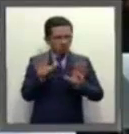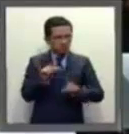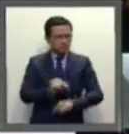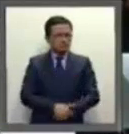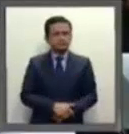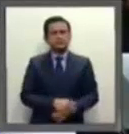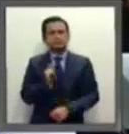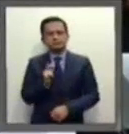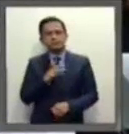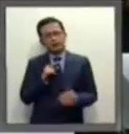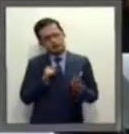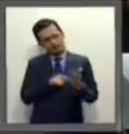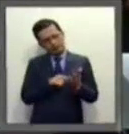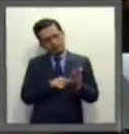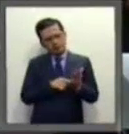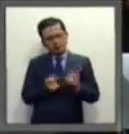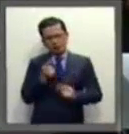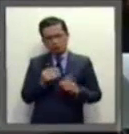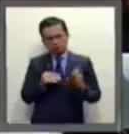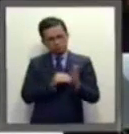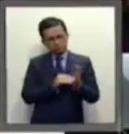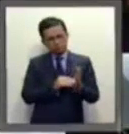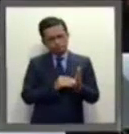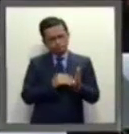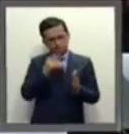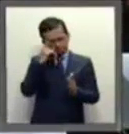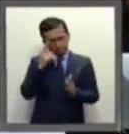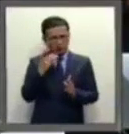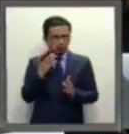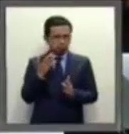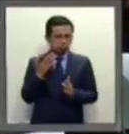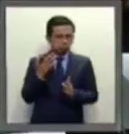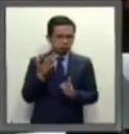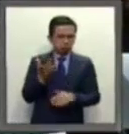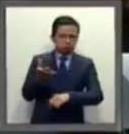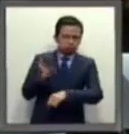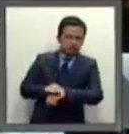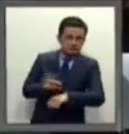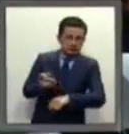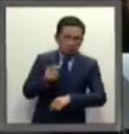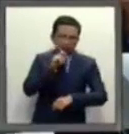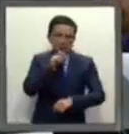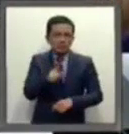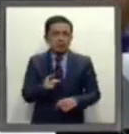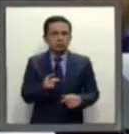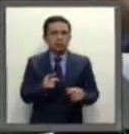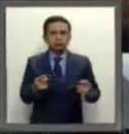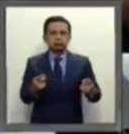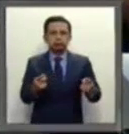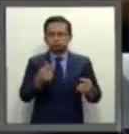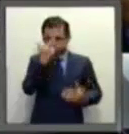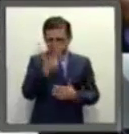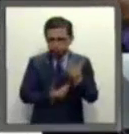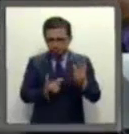Hay disposiciones que permiten y violan la ley al facultar